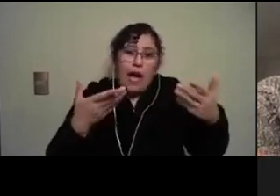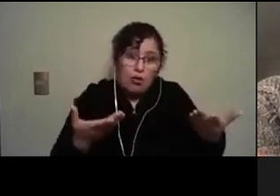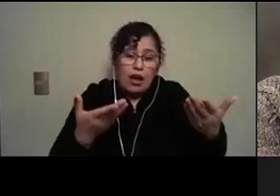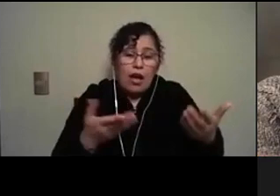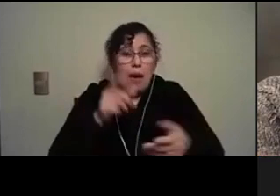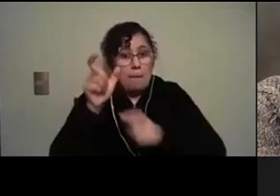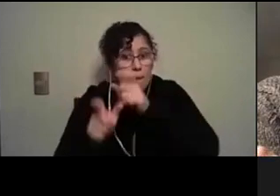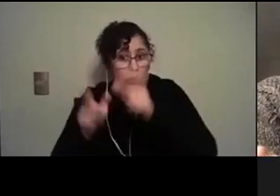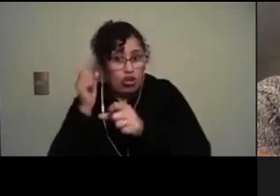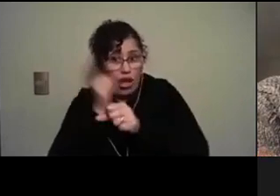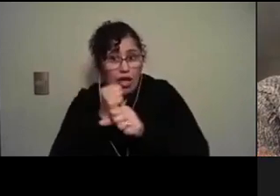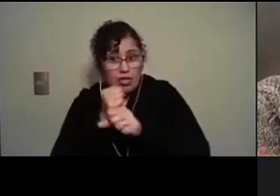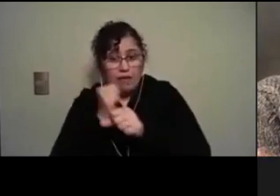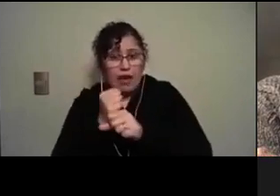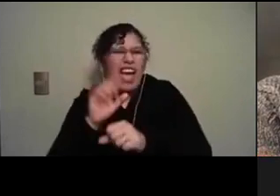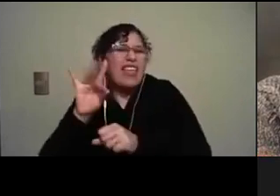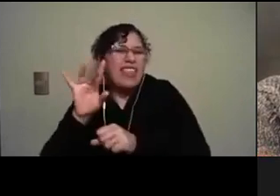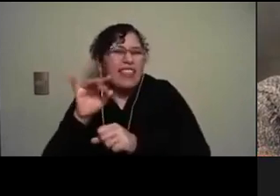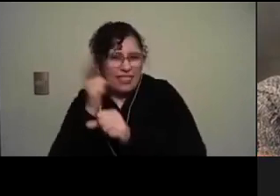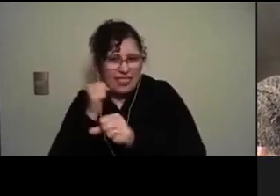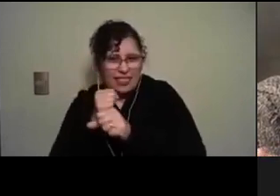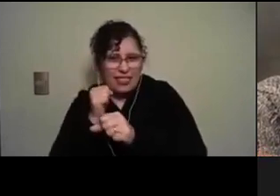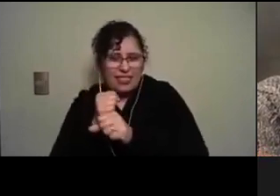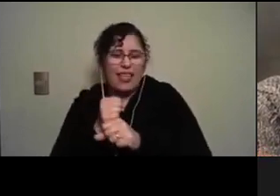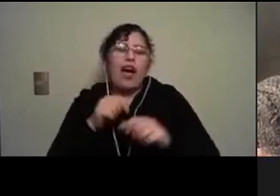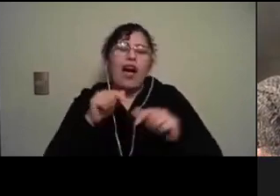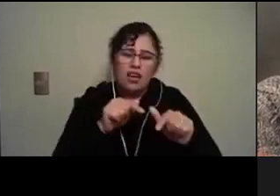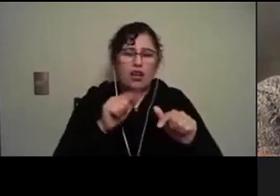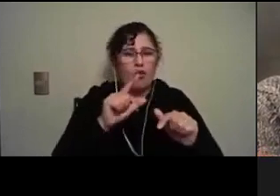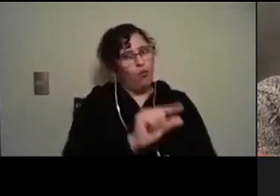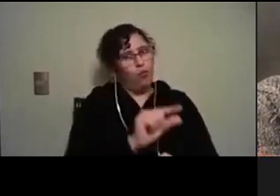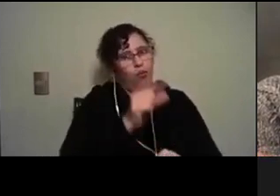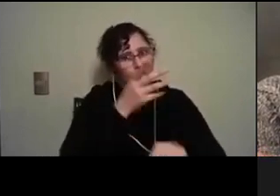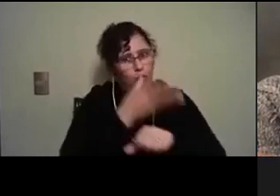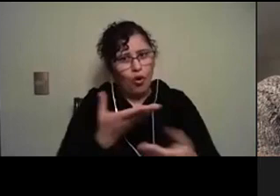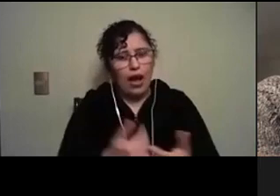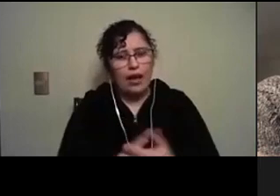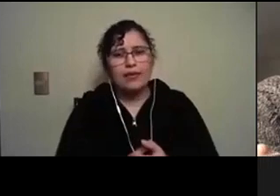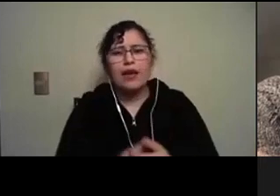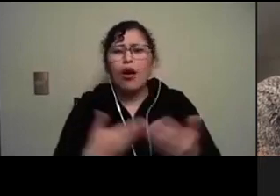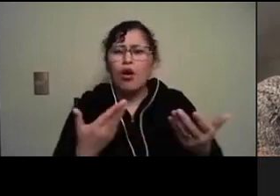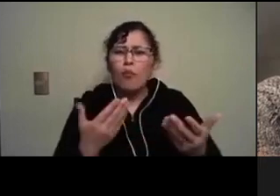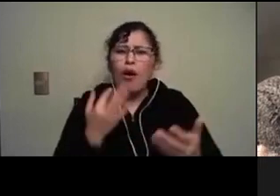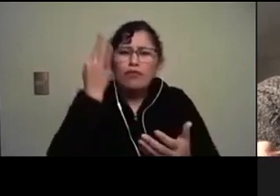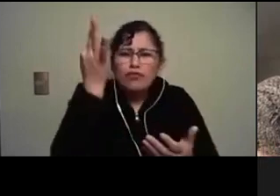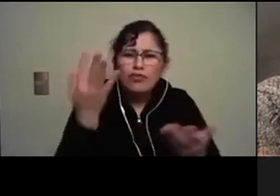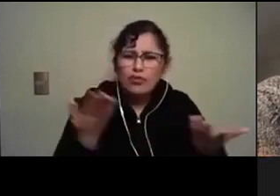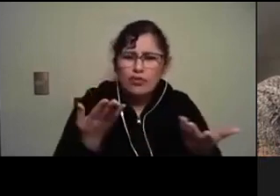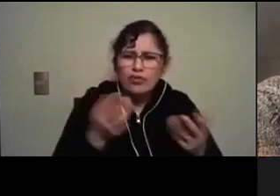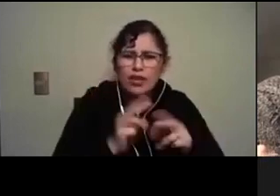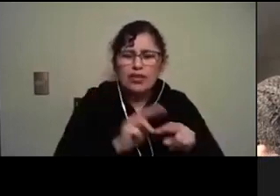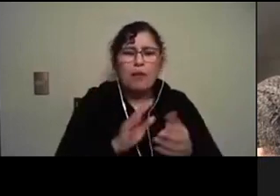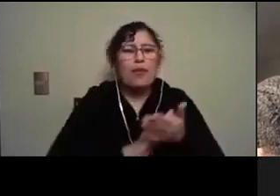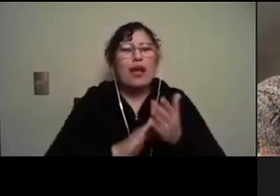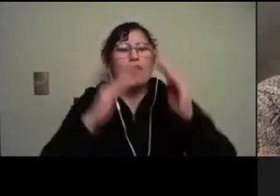que sustente al adulto mayor. Pues, entonces, claramente tampoco no se va a poder quizás hacer todos los centros que